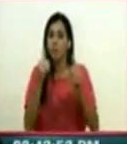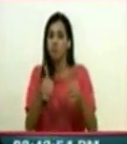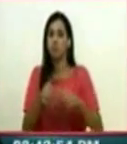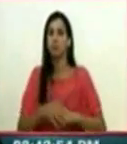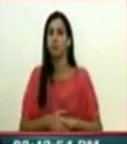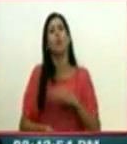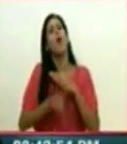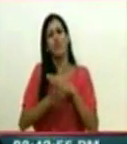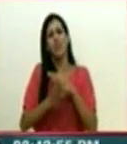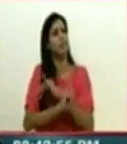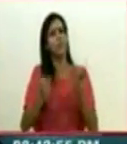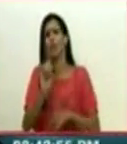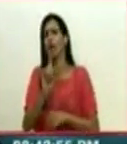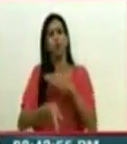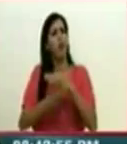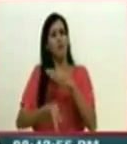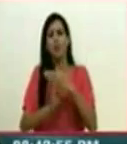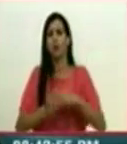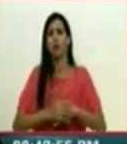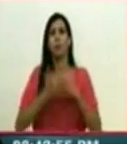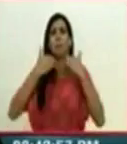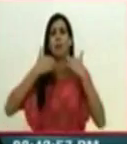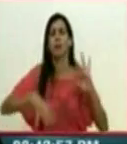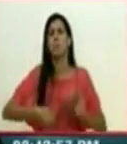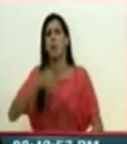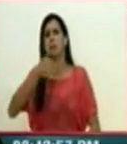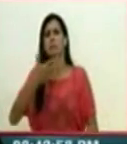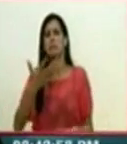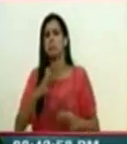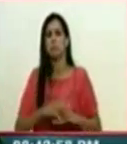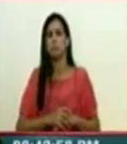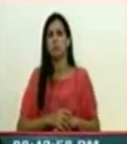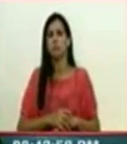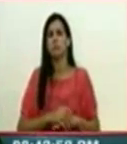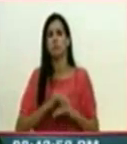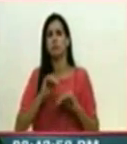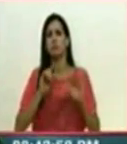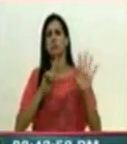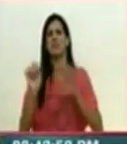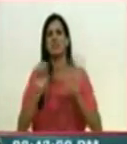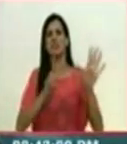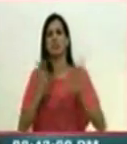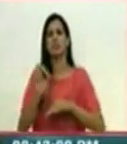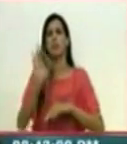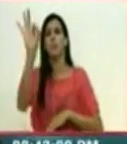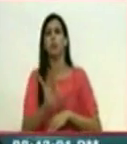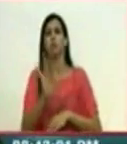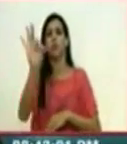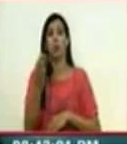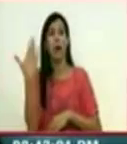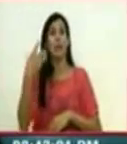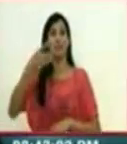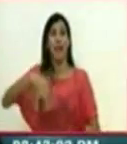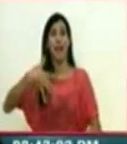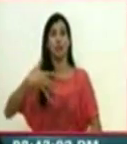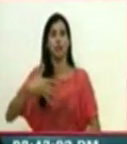seguimos en ella, es una situación en la que hemos perdido más de, yo diría, el 60, el 70% de los derechos que pudimos conseguir